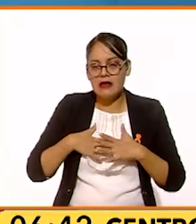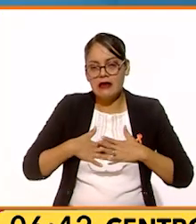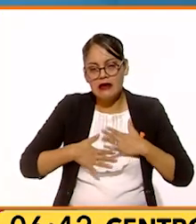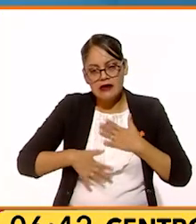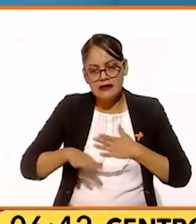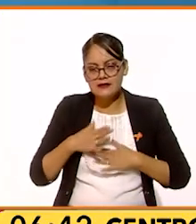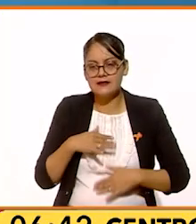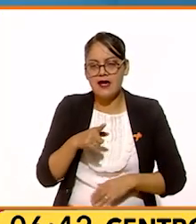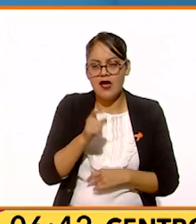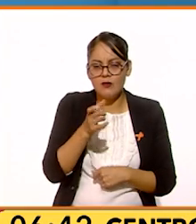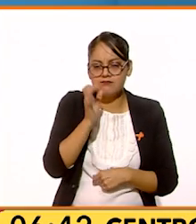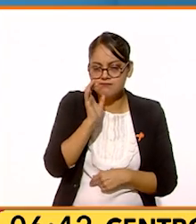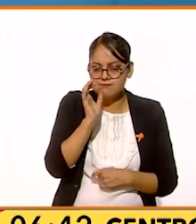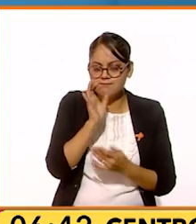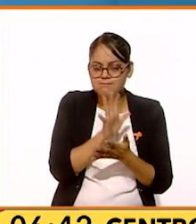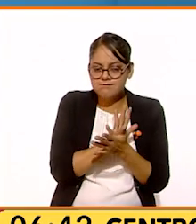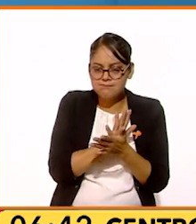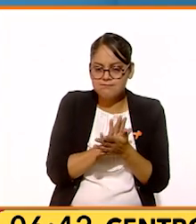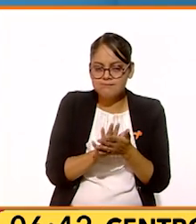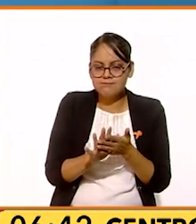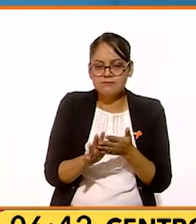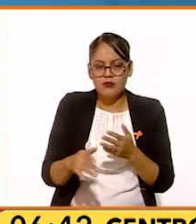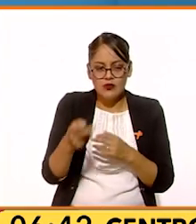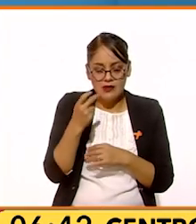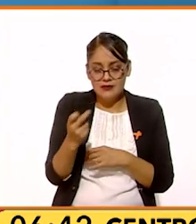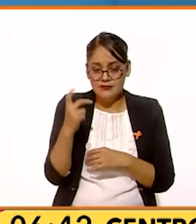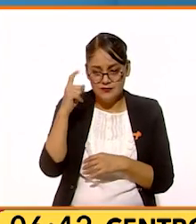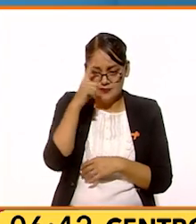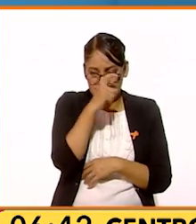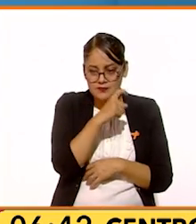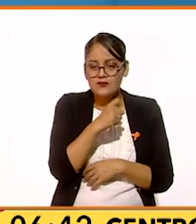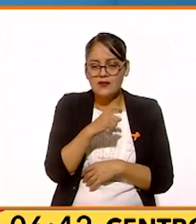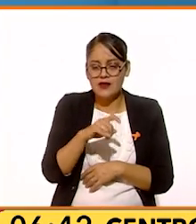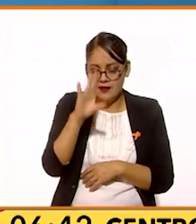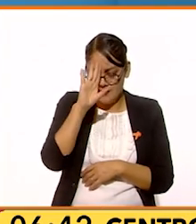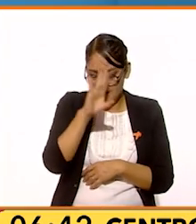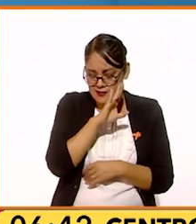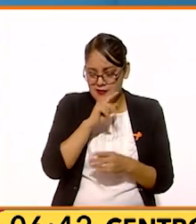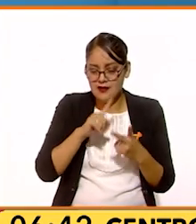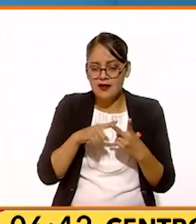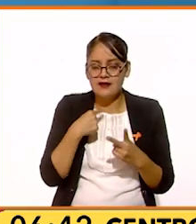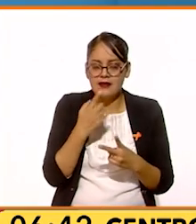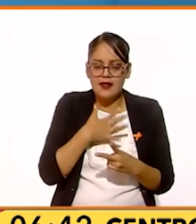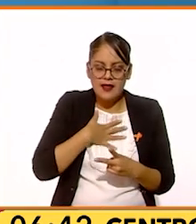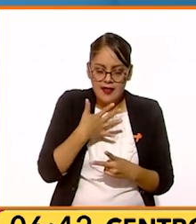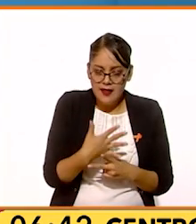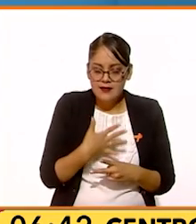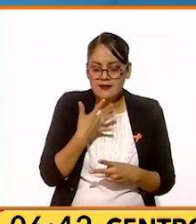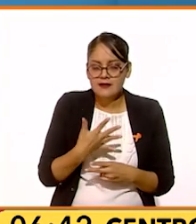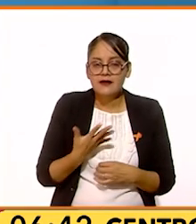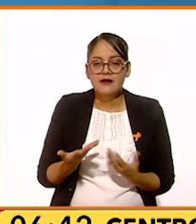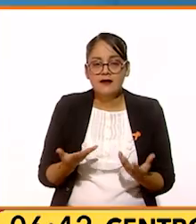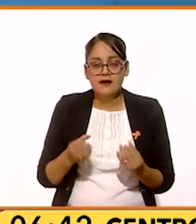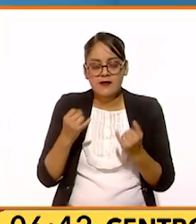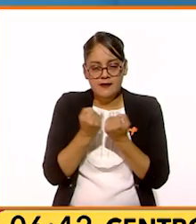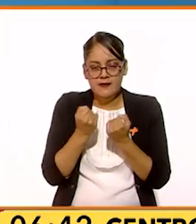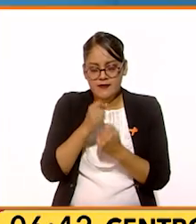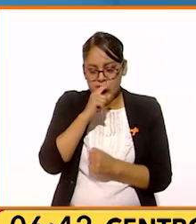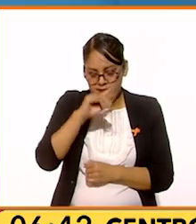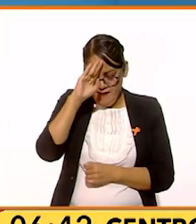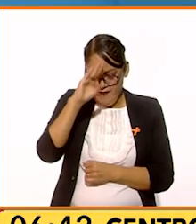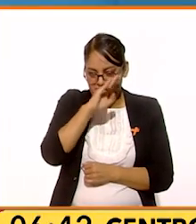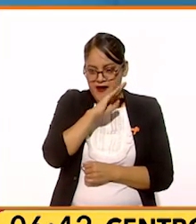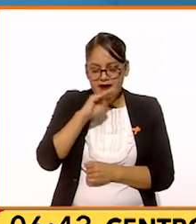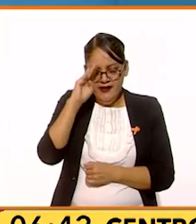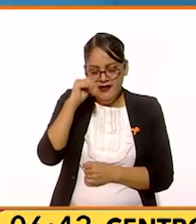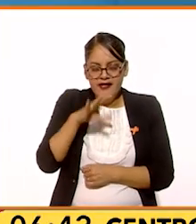la deshidratación que conlleva la fiebre, la náusea, el vómito o simplemente la fiebre y el